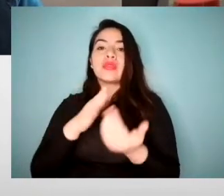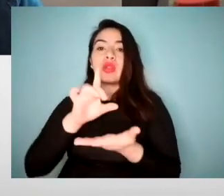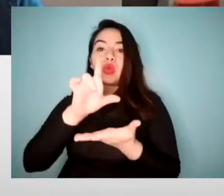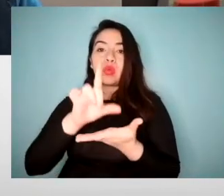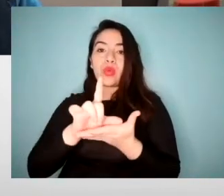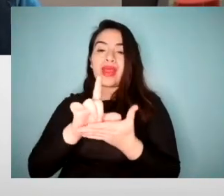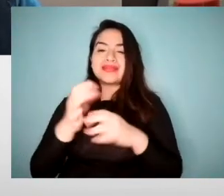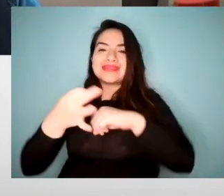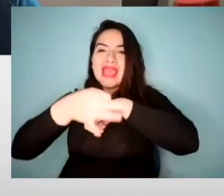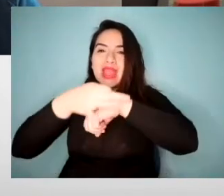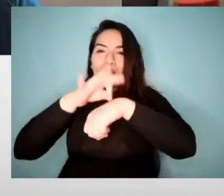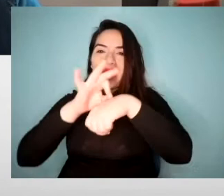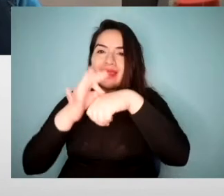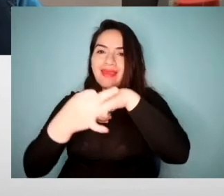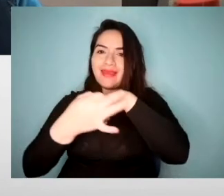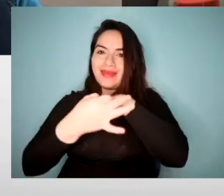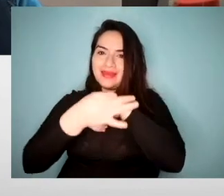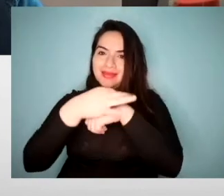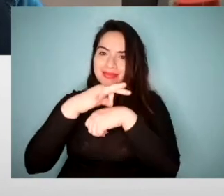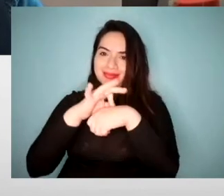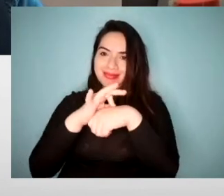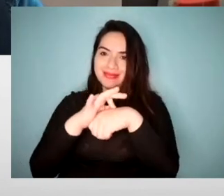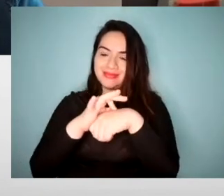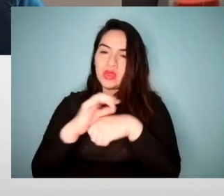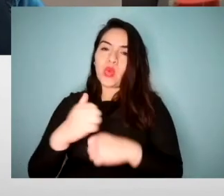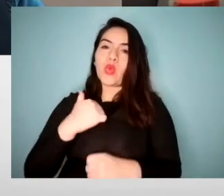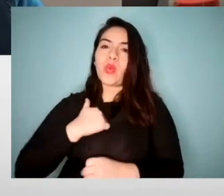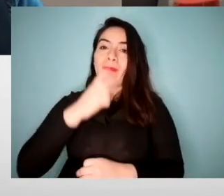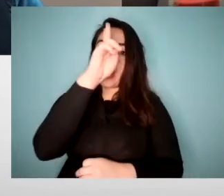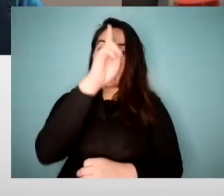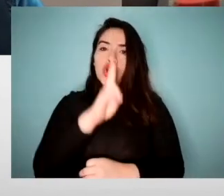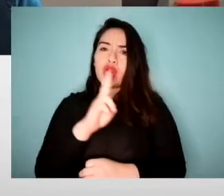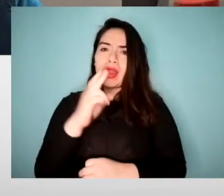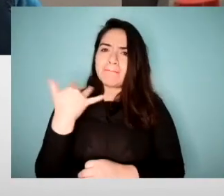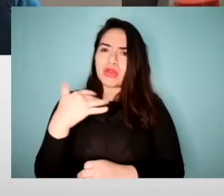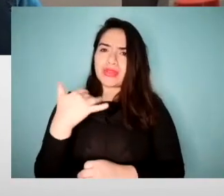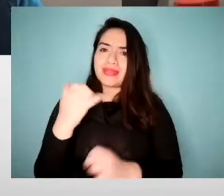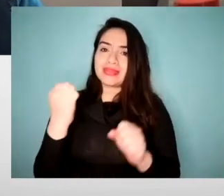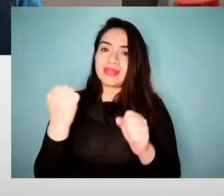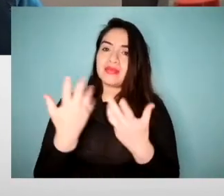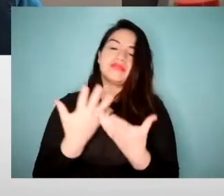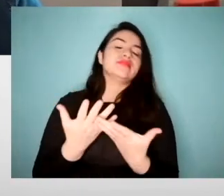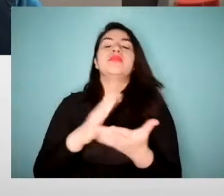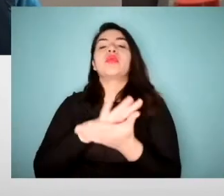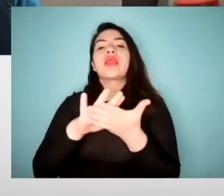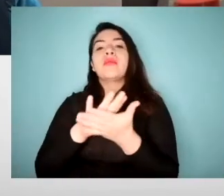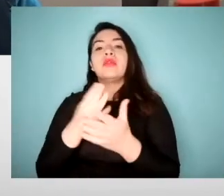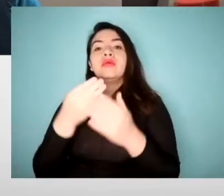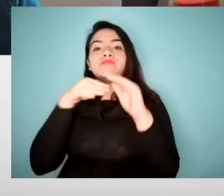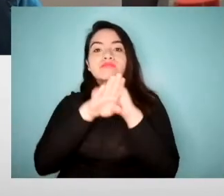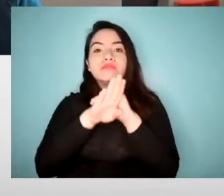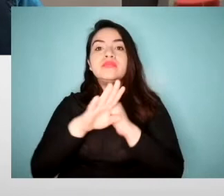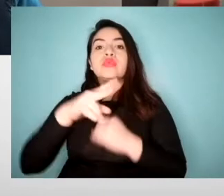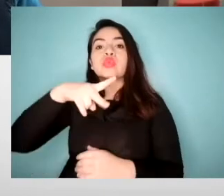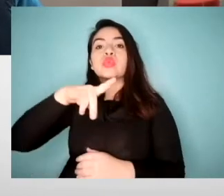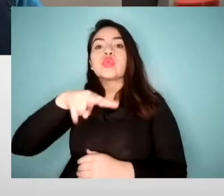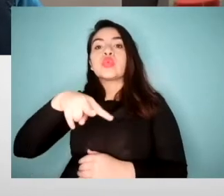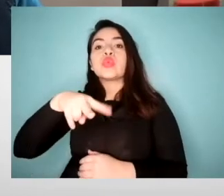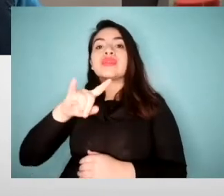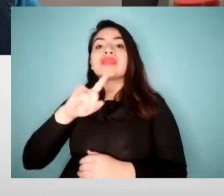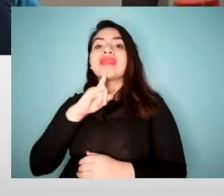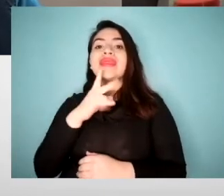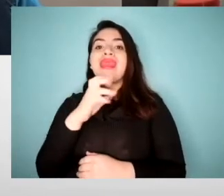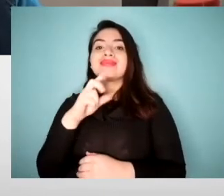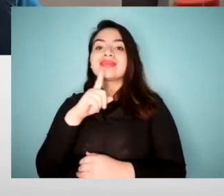células y que cumplen roles súper importantes en el transporte de nutrientes que pueden ser esenciales en nuestro organismo,